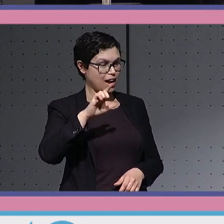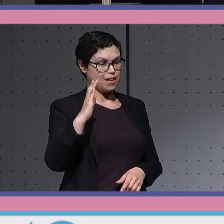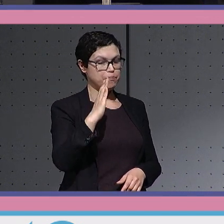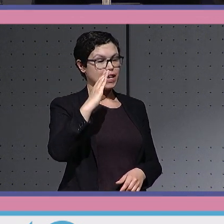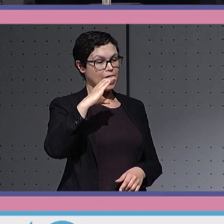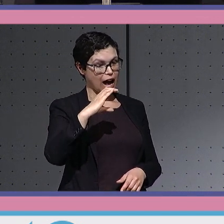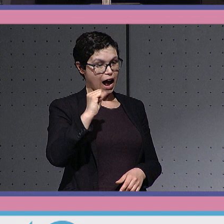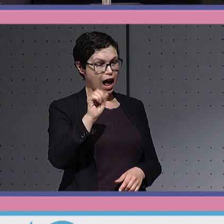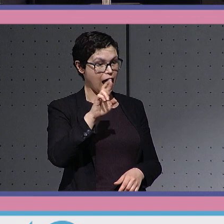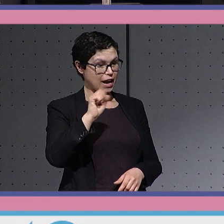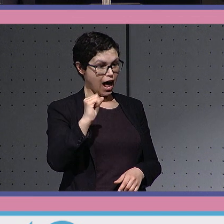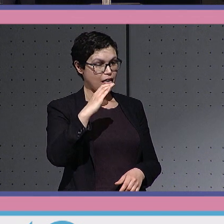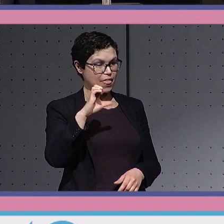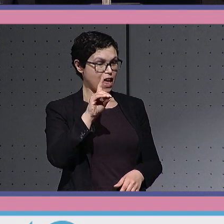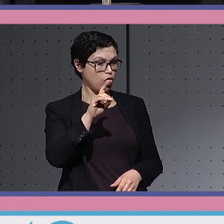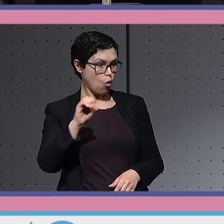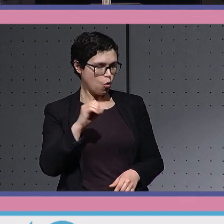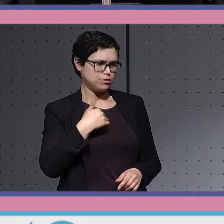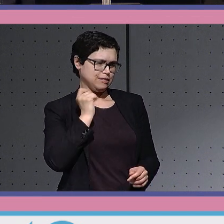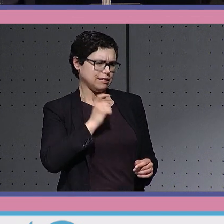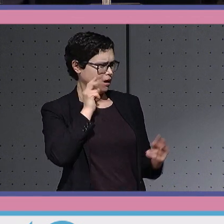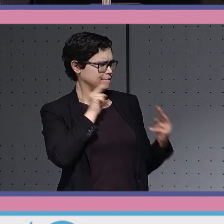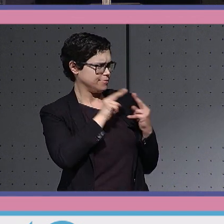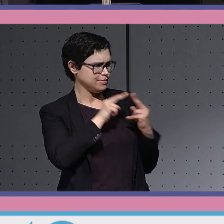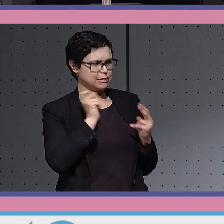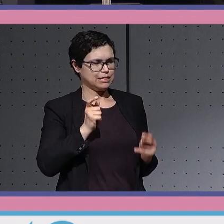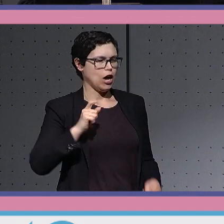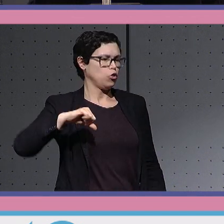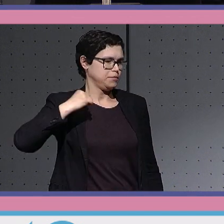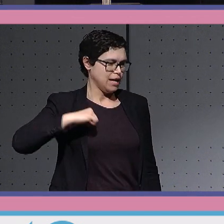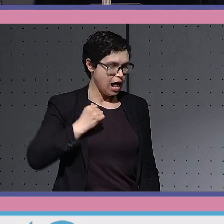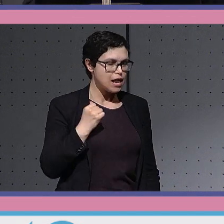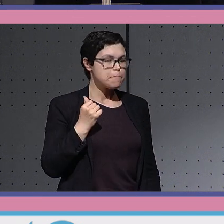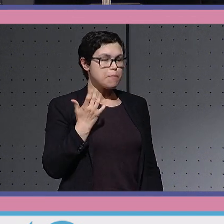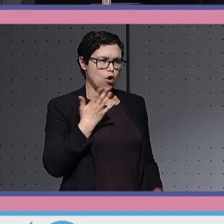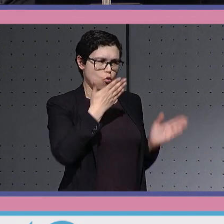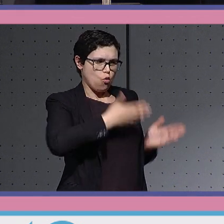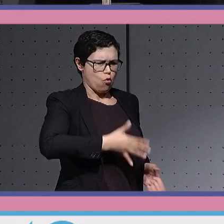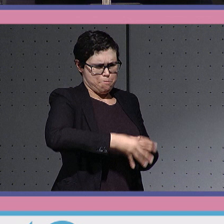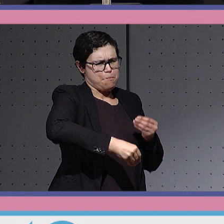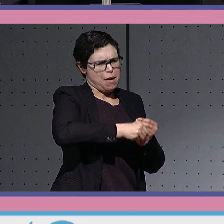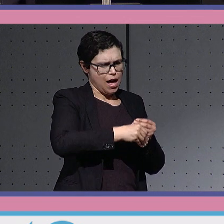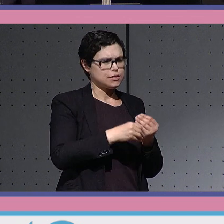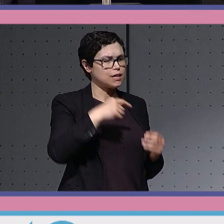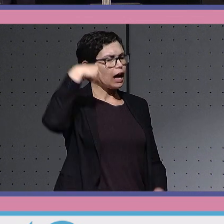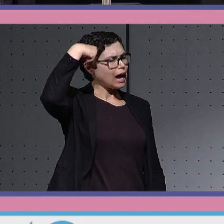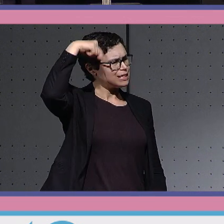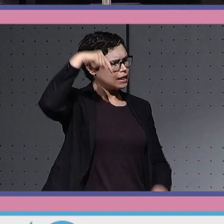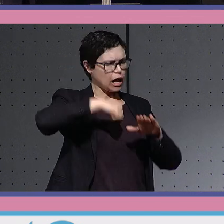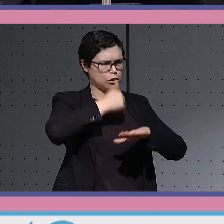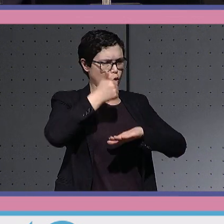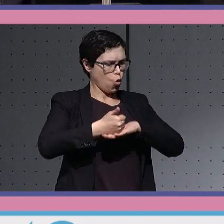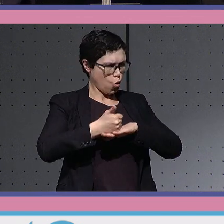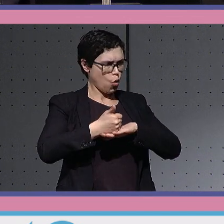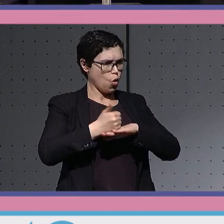compañero al que veo muy a menudo en el hospital, pero aparte de eso, como pequeña peculiaridad, pues tiene otras cosas también. Es catedrático y director